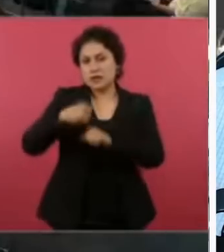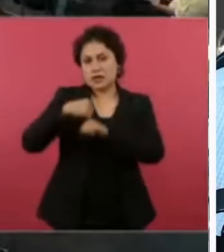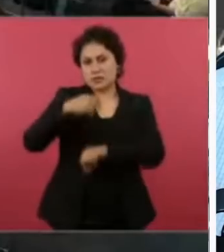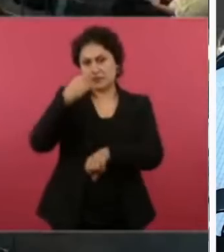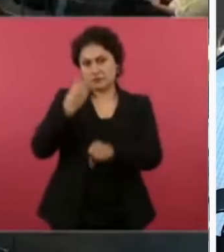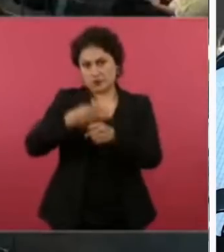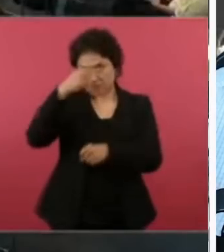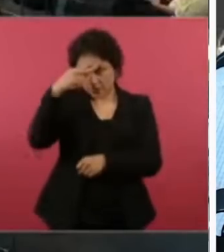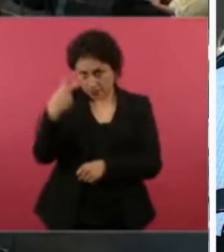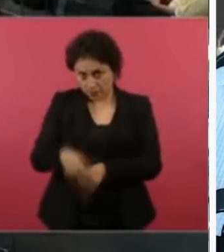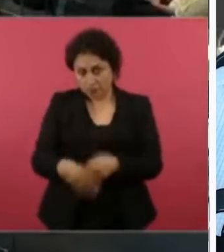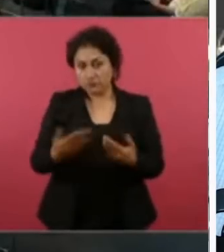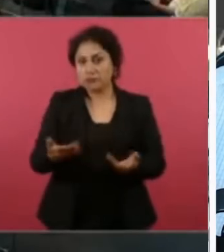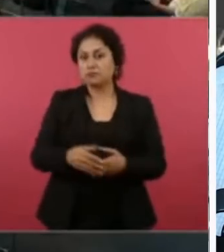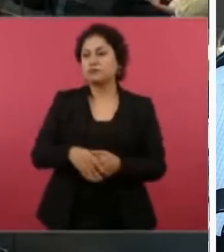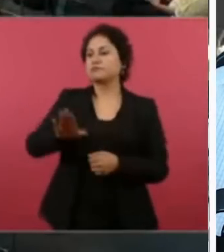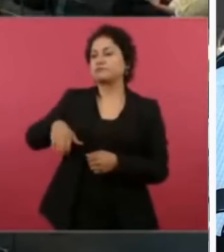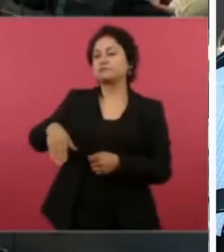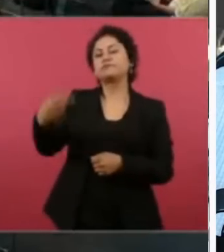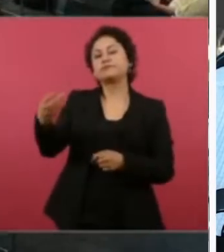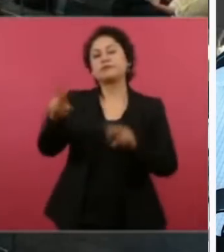eso ya lo hemos